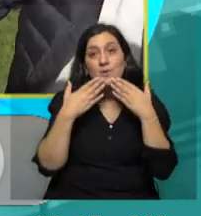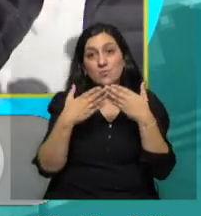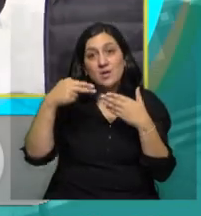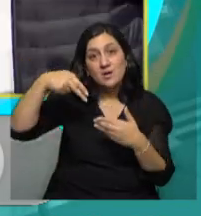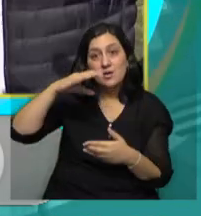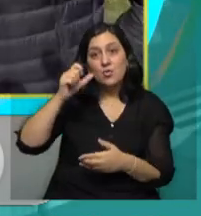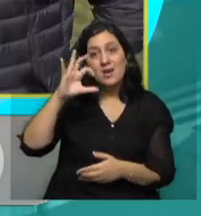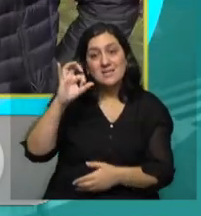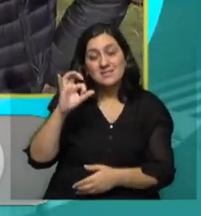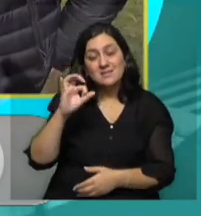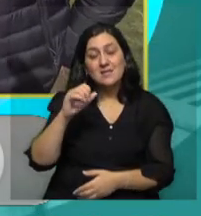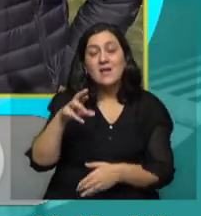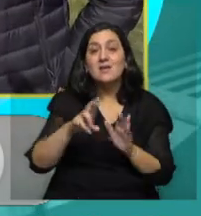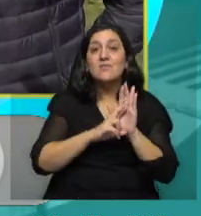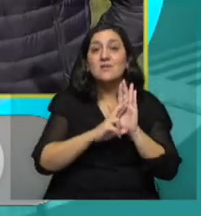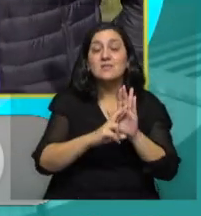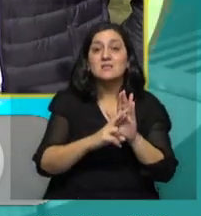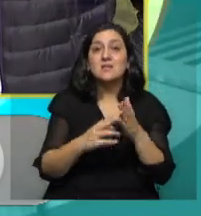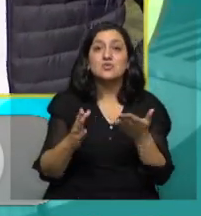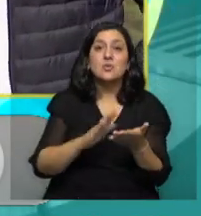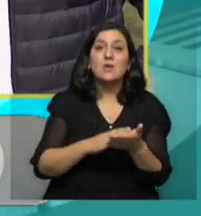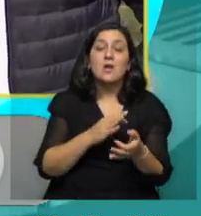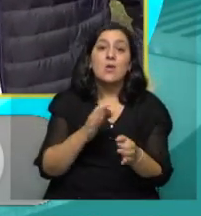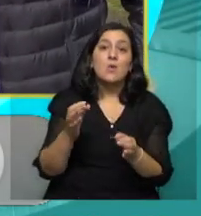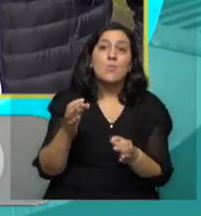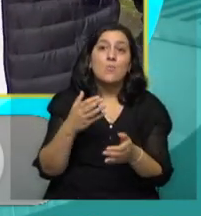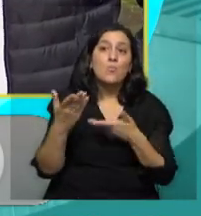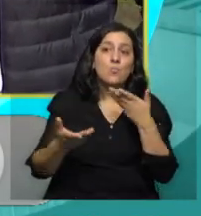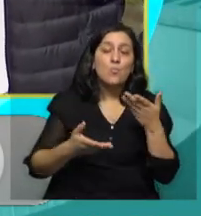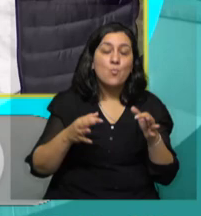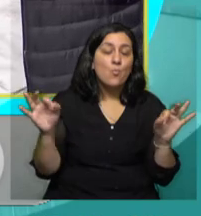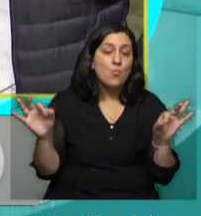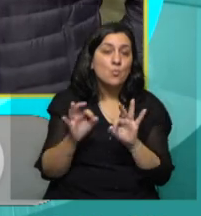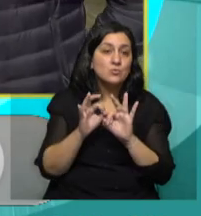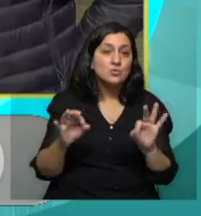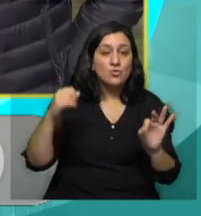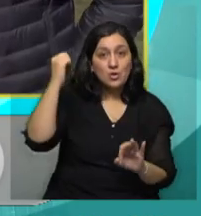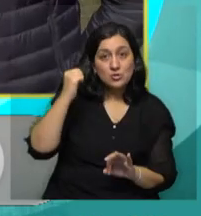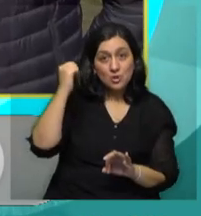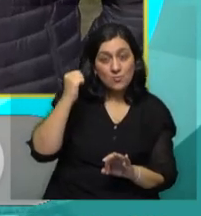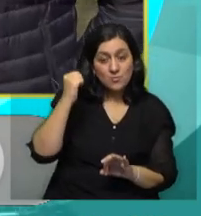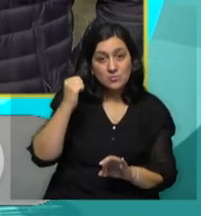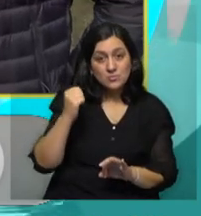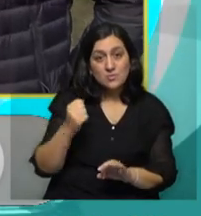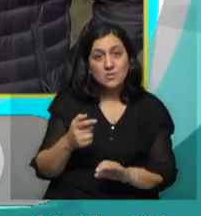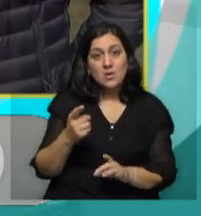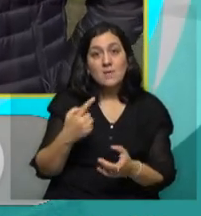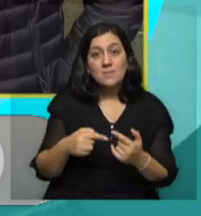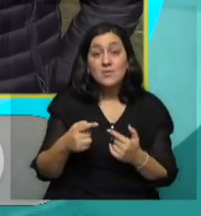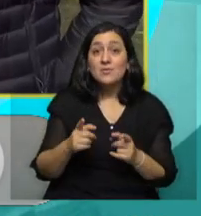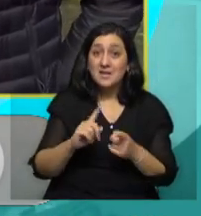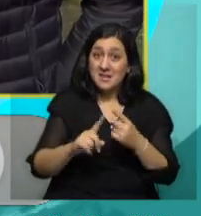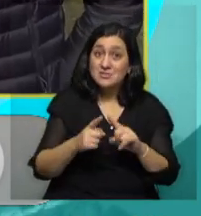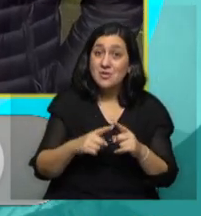Nicolás, esa referencia que hiciste al músico ambulante, el músico de los ómnibus, que a veces se lo mira un poco de costado, y que tiene que ver tanto con la historia de los murgueros,